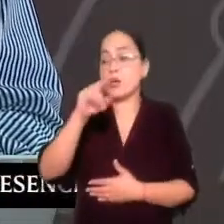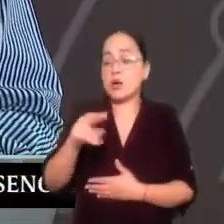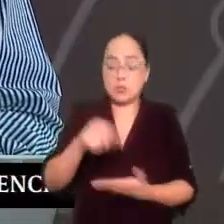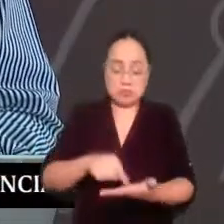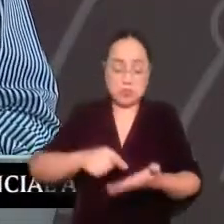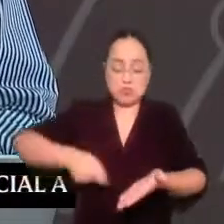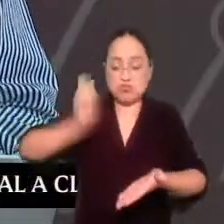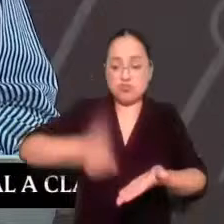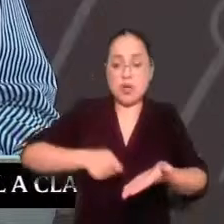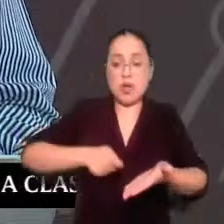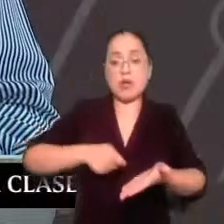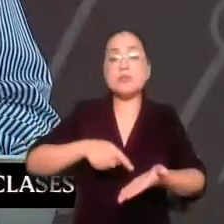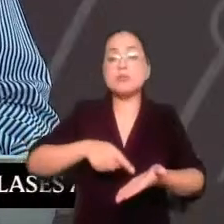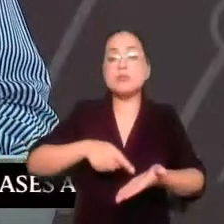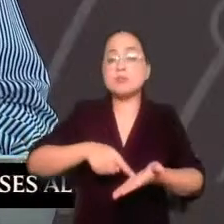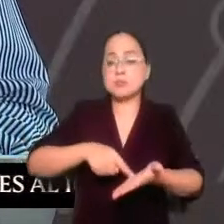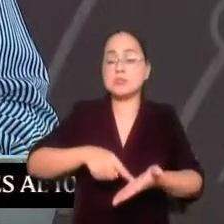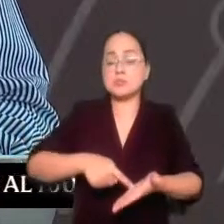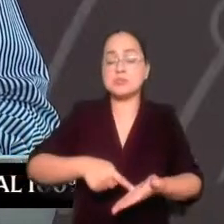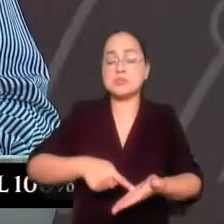resolvió sobre el tema del aborto